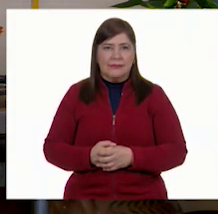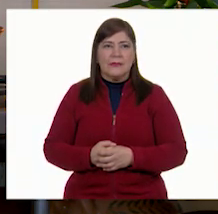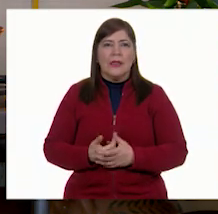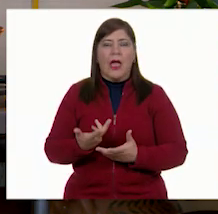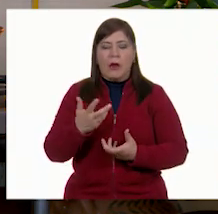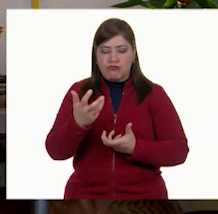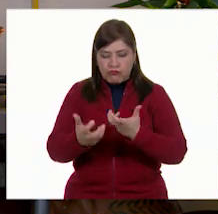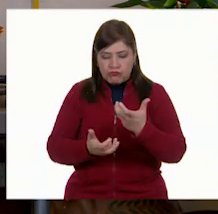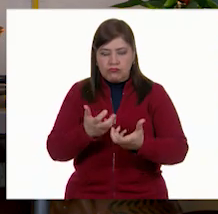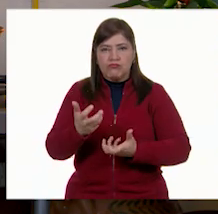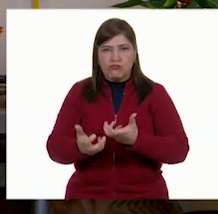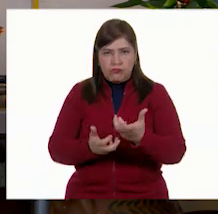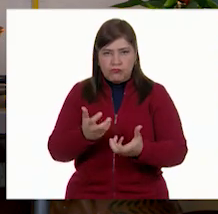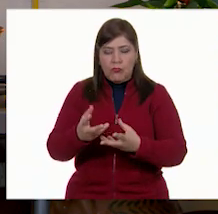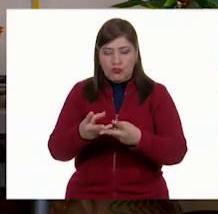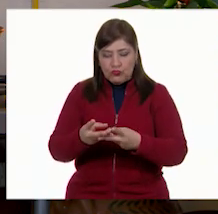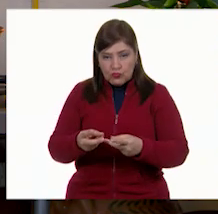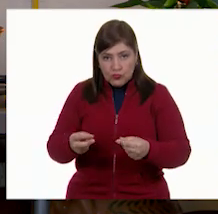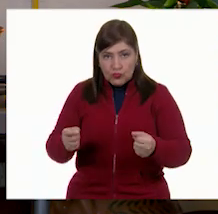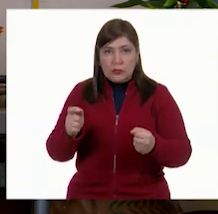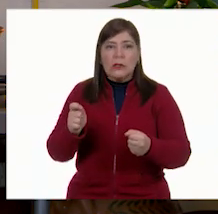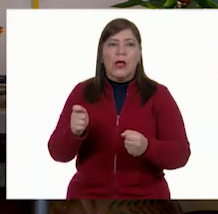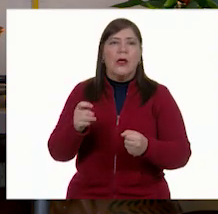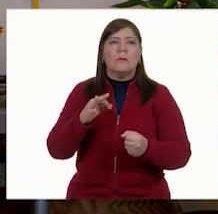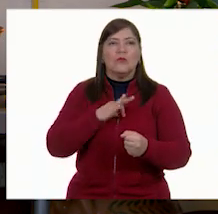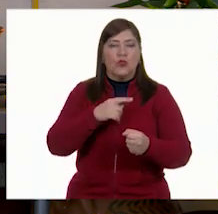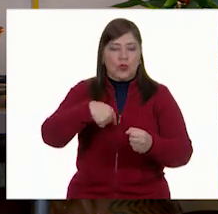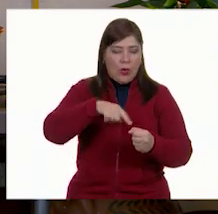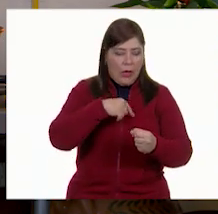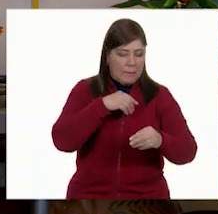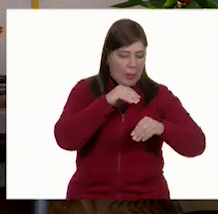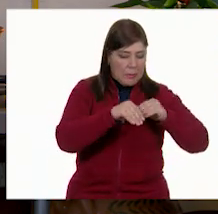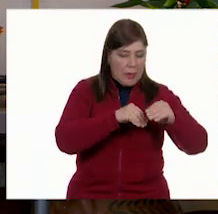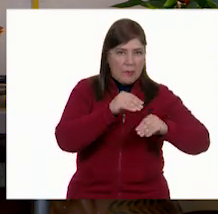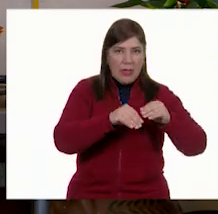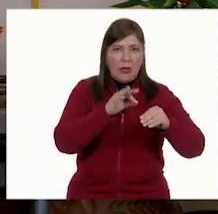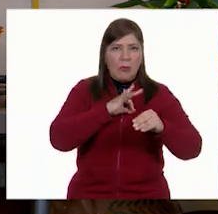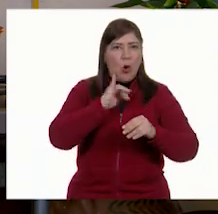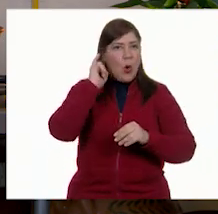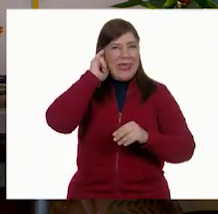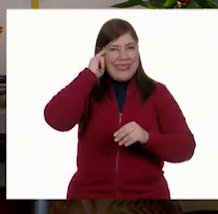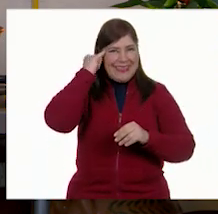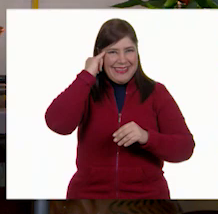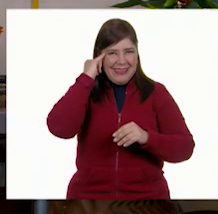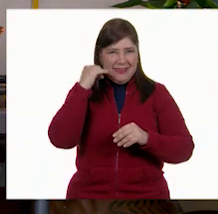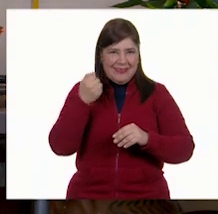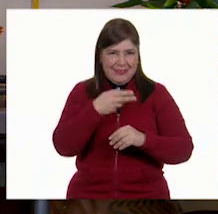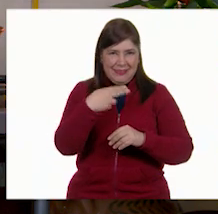Mientras se calienta el aceite, vamos armando nuestros inditos.